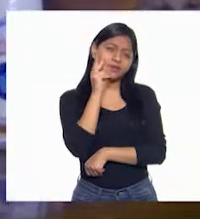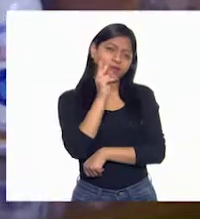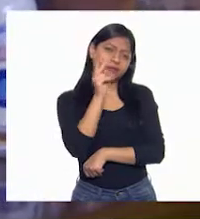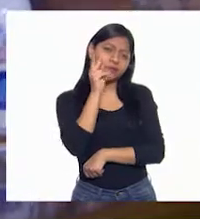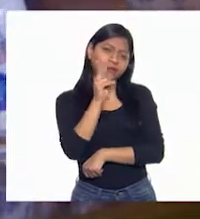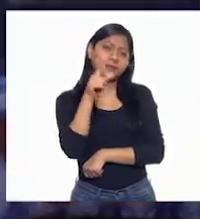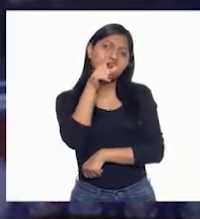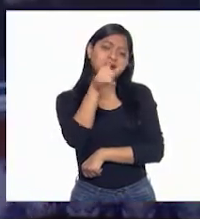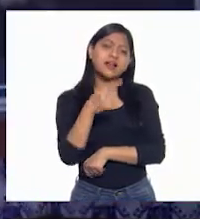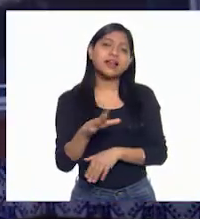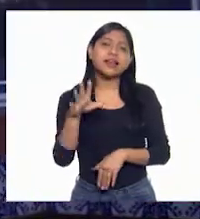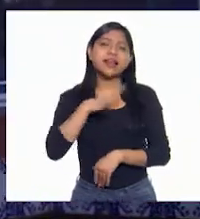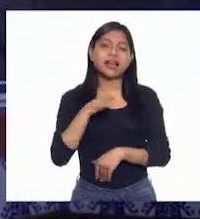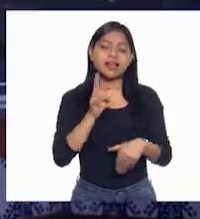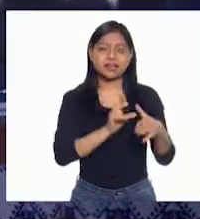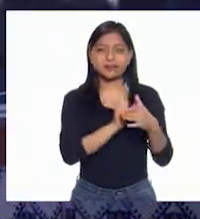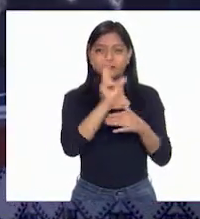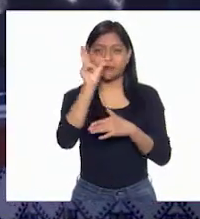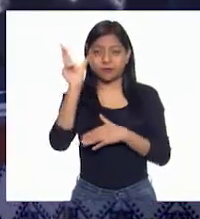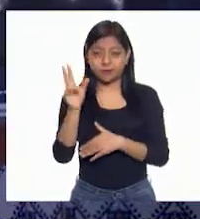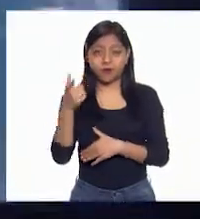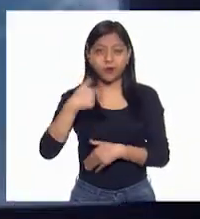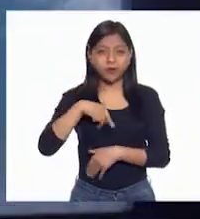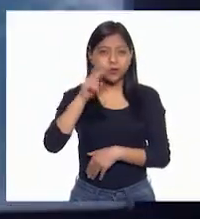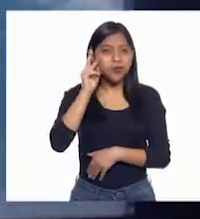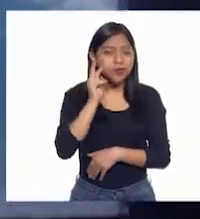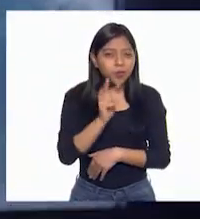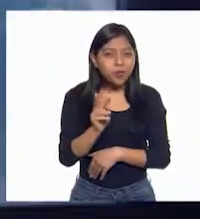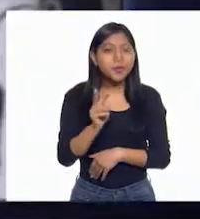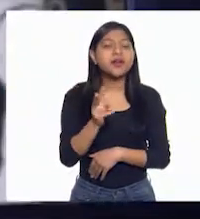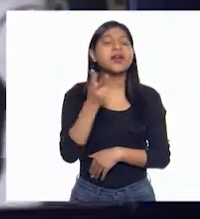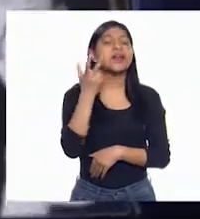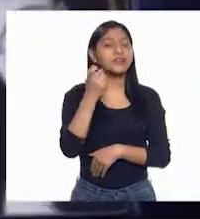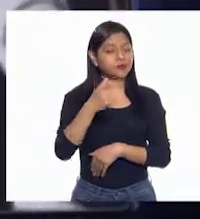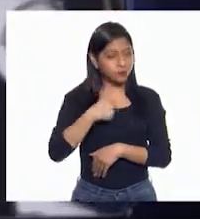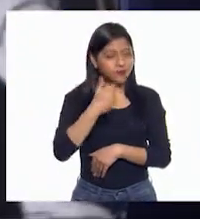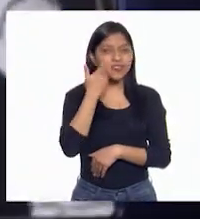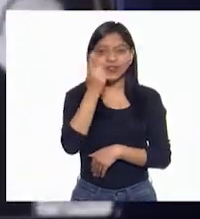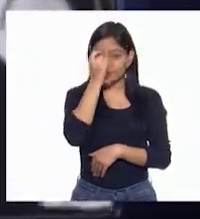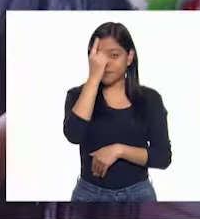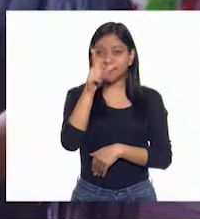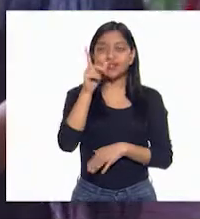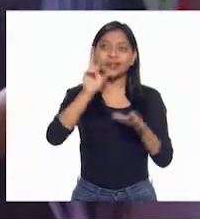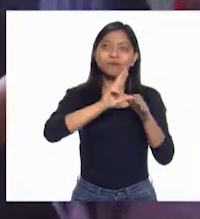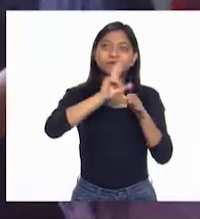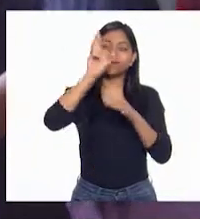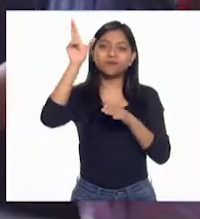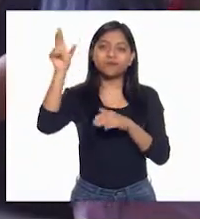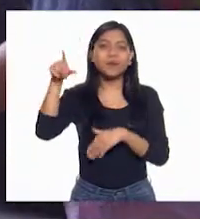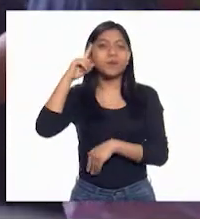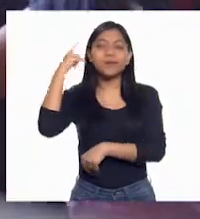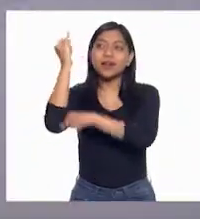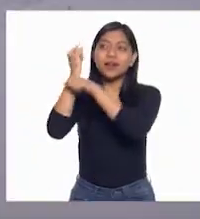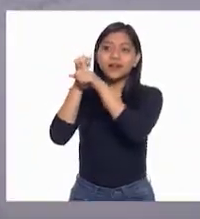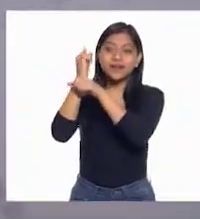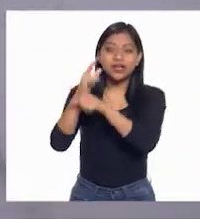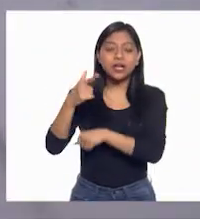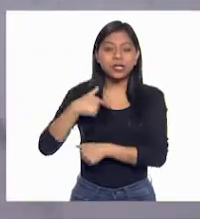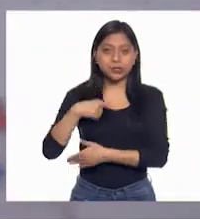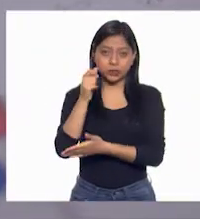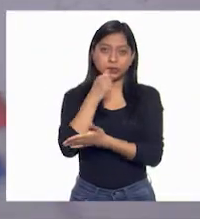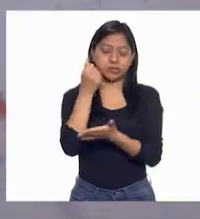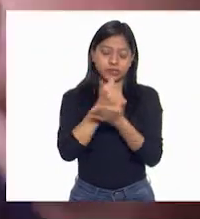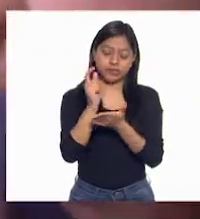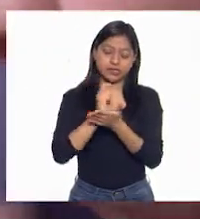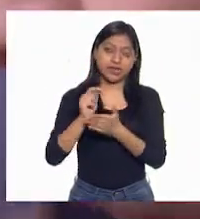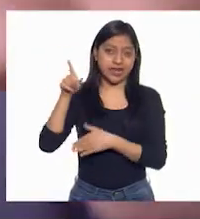un programa sobre el telescopio espacial Hubble y fue ahí cuando lo supe. Quería inventar algo que viajara al espacio. Así que decidí escribirle una carta a